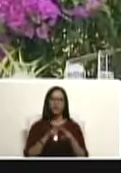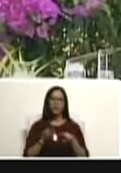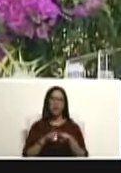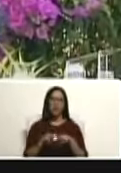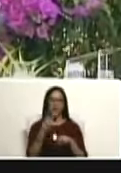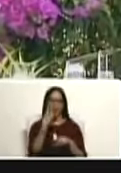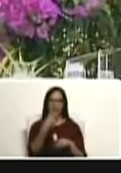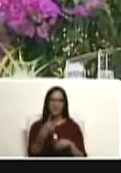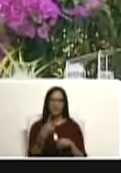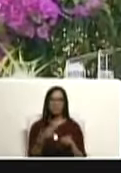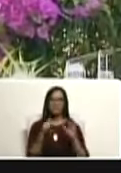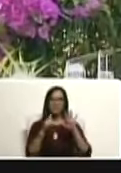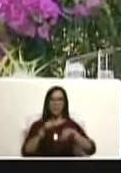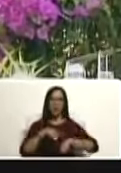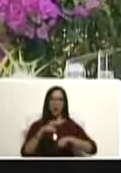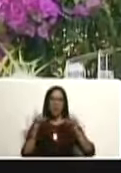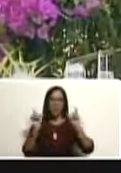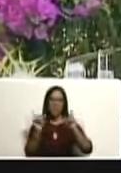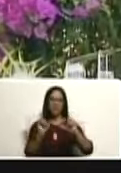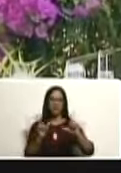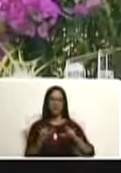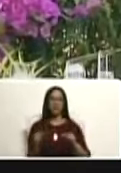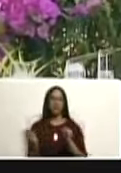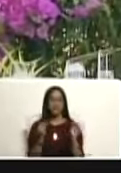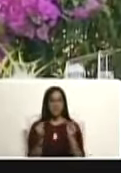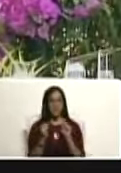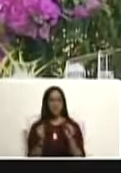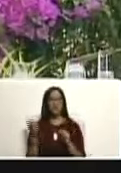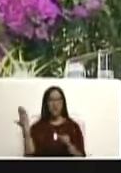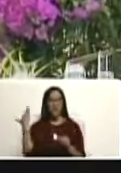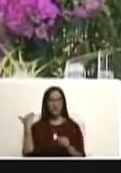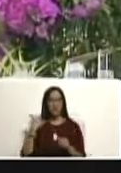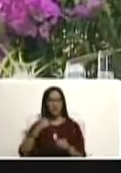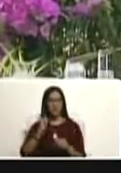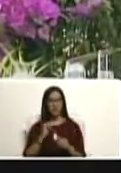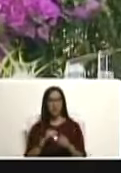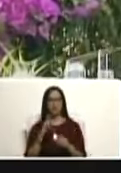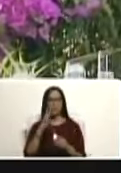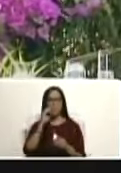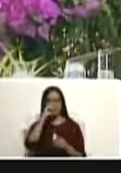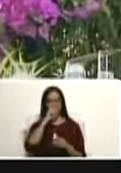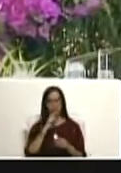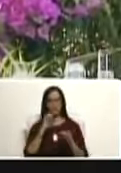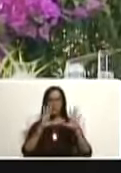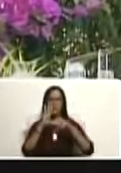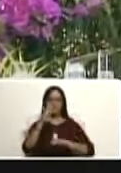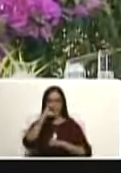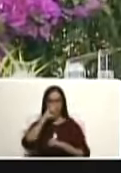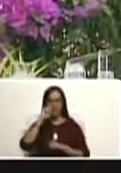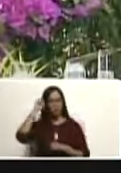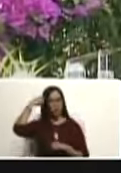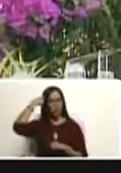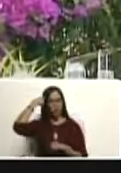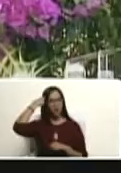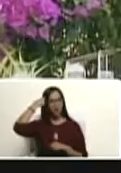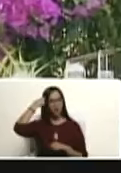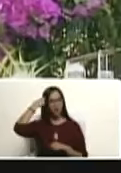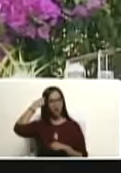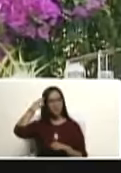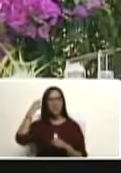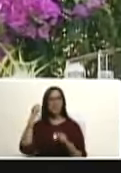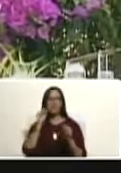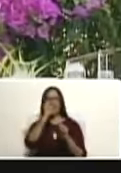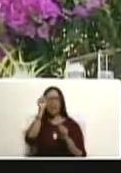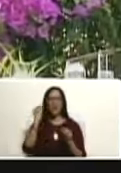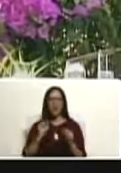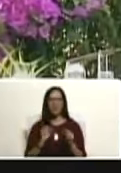ver 6 horas de televisión? Ese era el debate que había hace 20 años, 15 años, ¿se acuerdan? Que las comiquitas